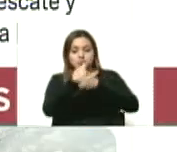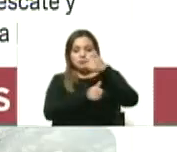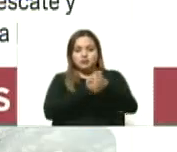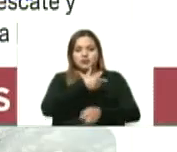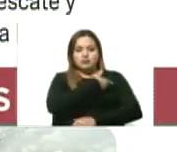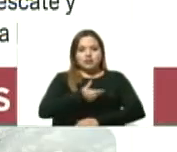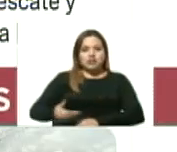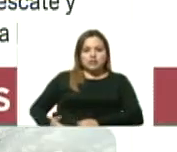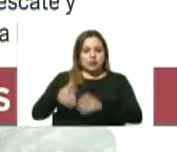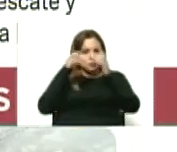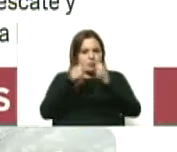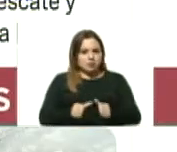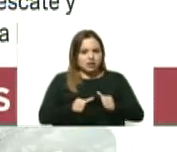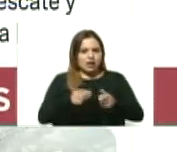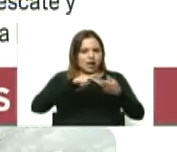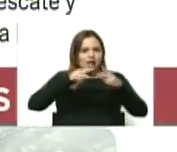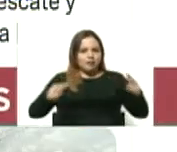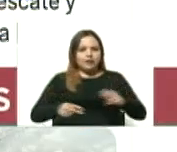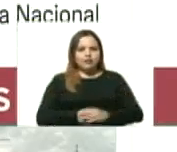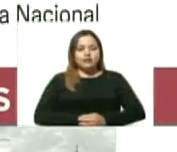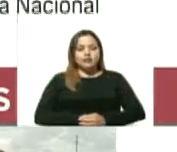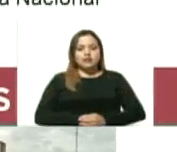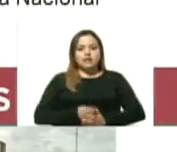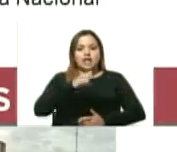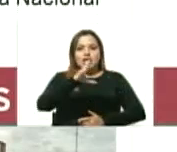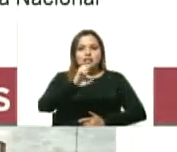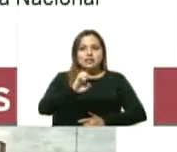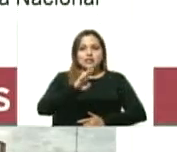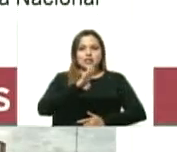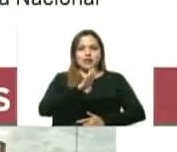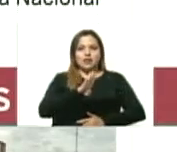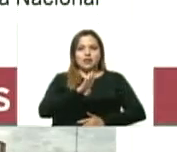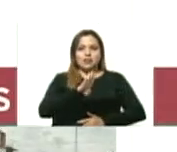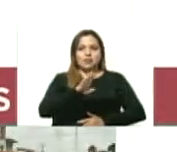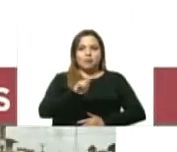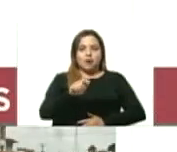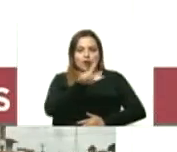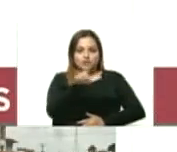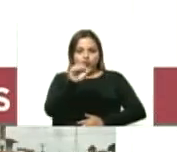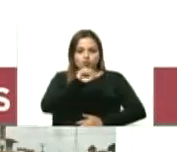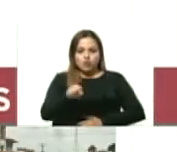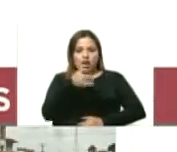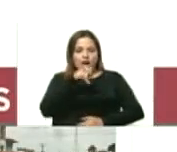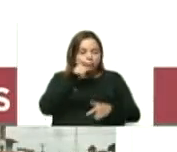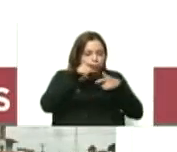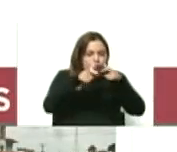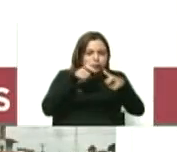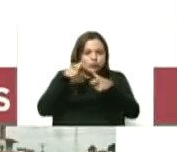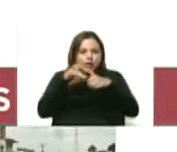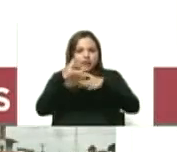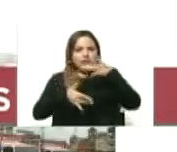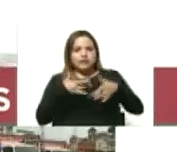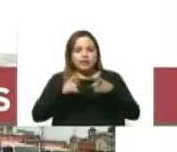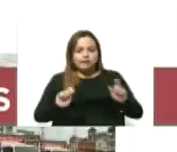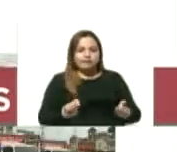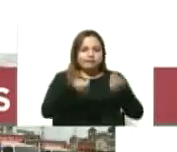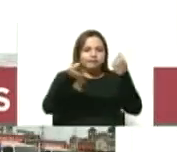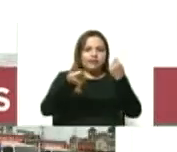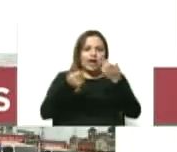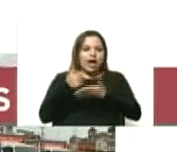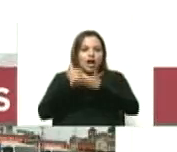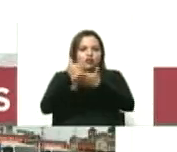Seguridad Ciudadana y la Paz, almirante en jefe Remigio Ceballos, se encuentra supervisando las labores de rescate y ayuda en Las Tejerías por